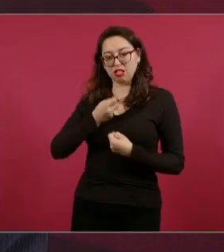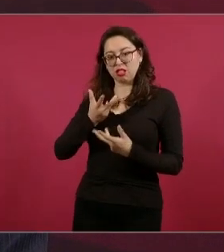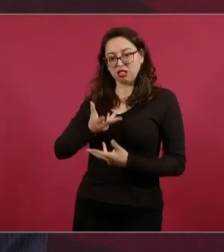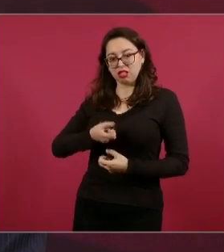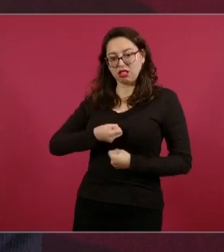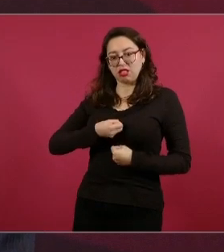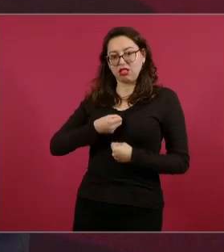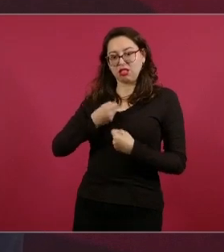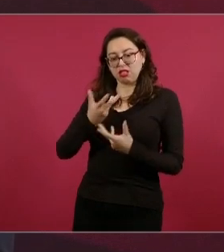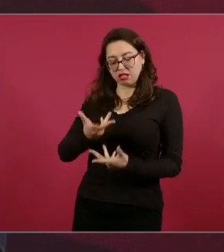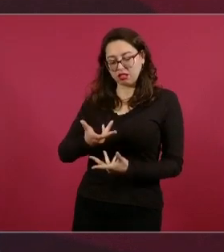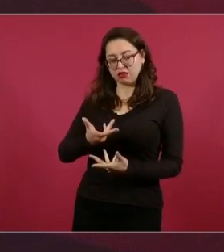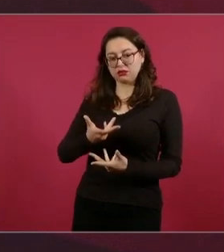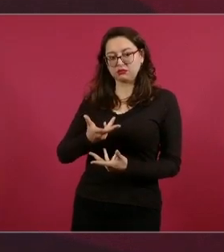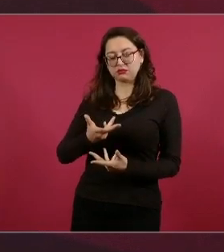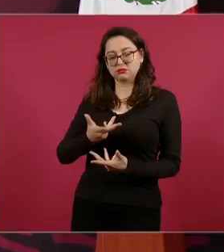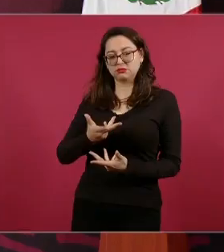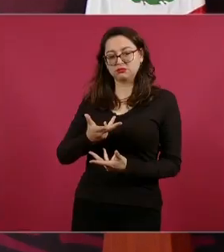sí tendríamos